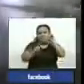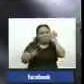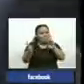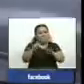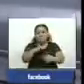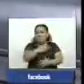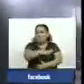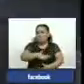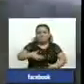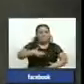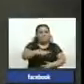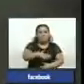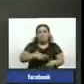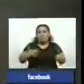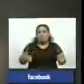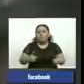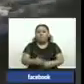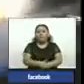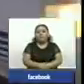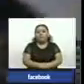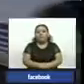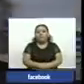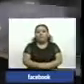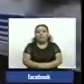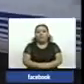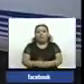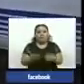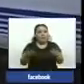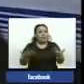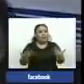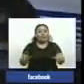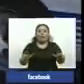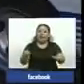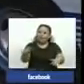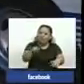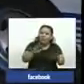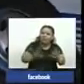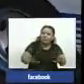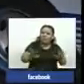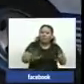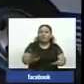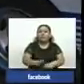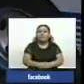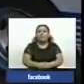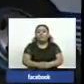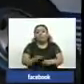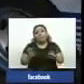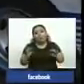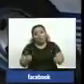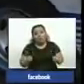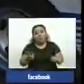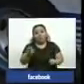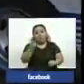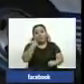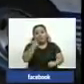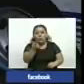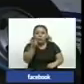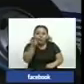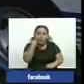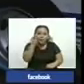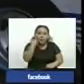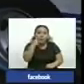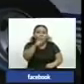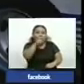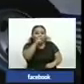debería de ser, ya es tiempo de que calmen eso, o si no deberían de tener mucho cuidado